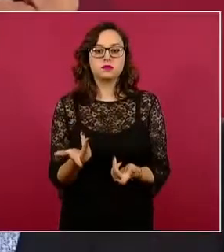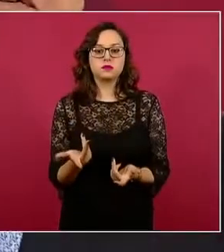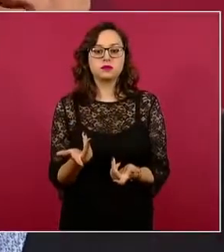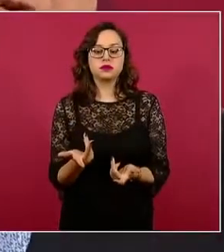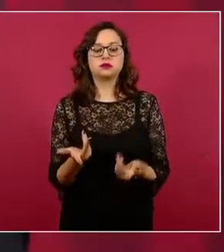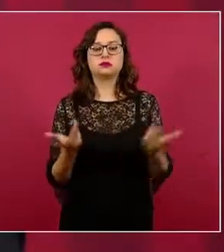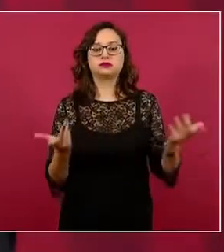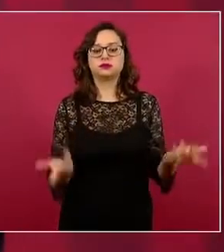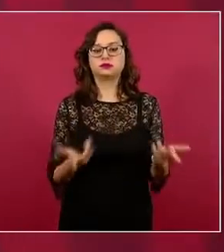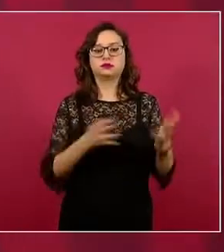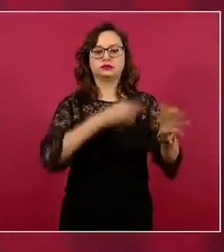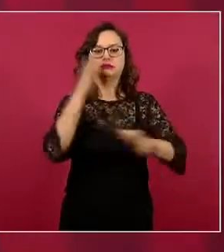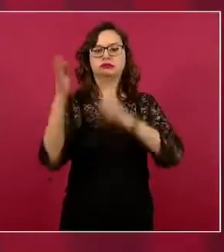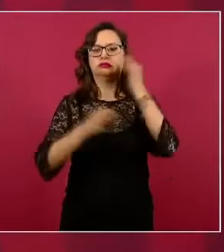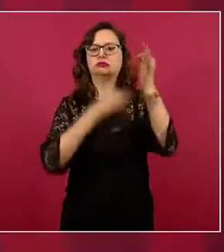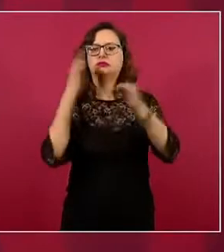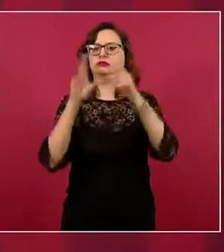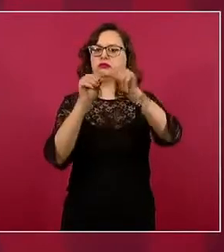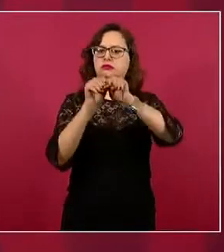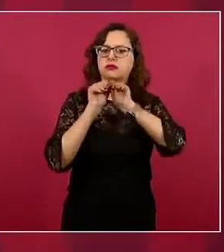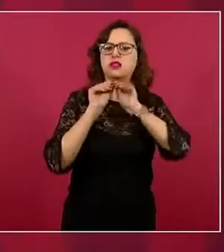modelo distinto, consumista,